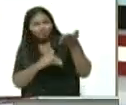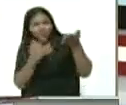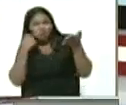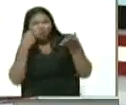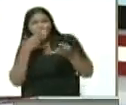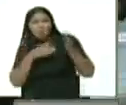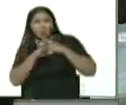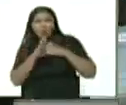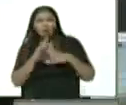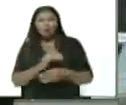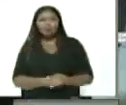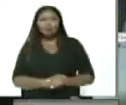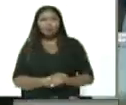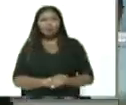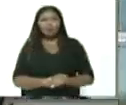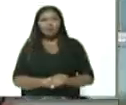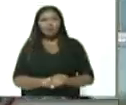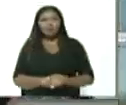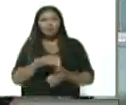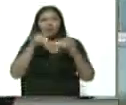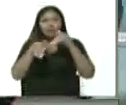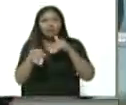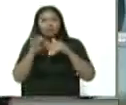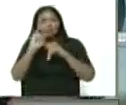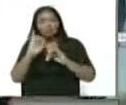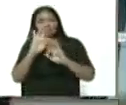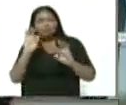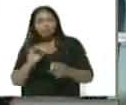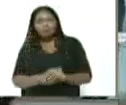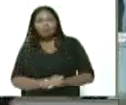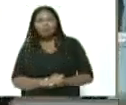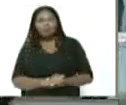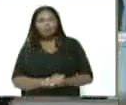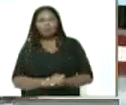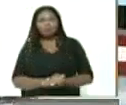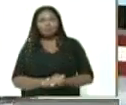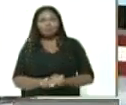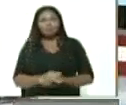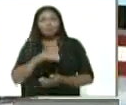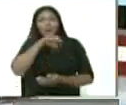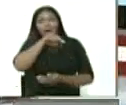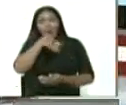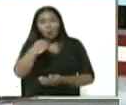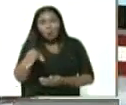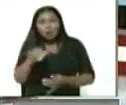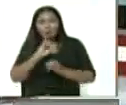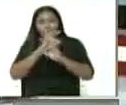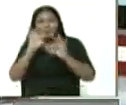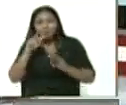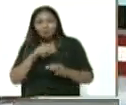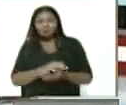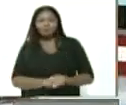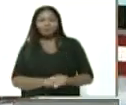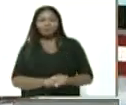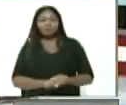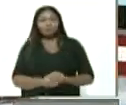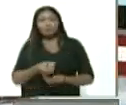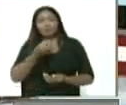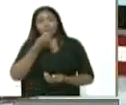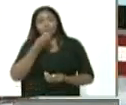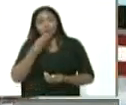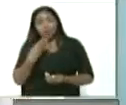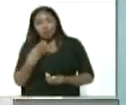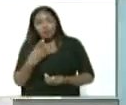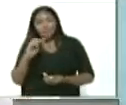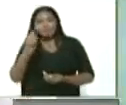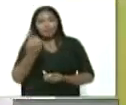esperando la misma recta van a bajar por la baja lo primero que es eso es una